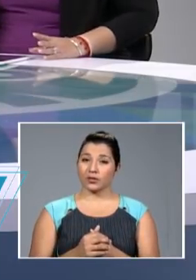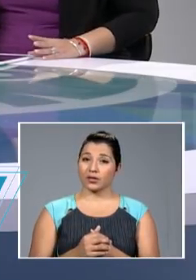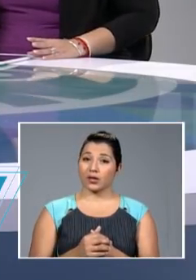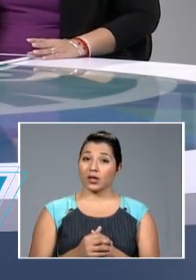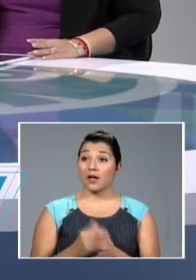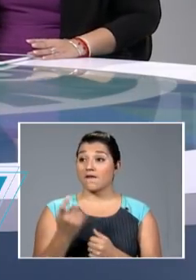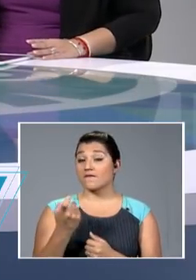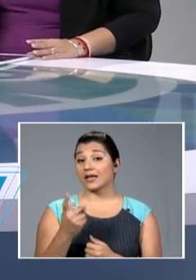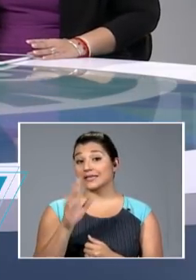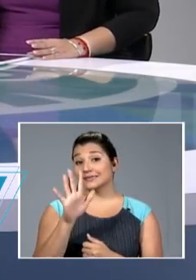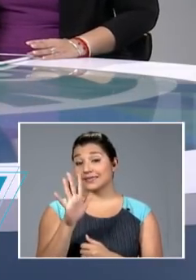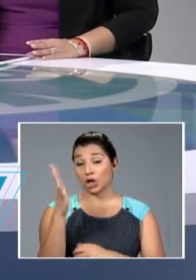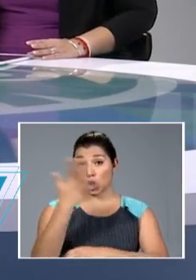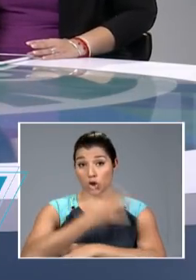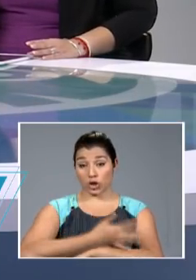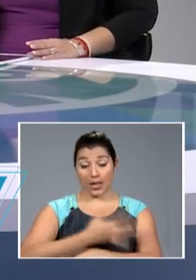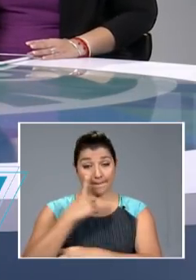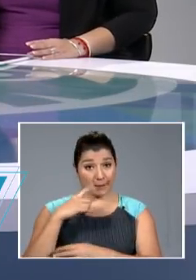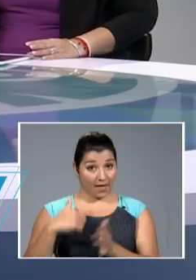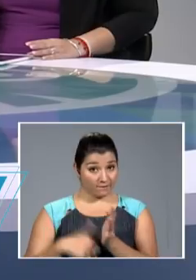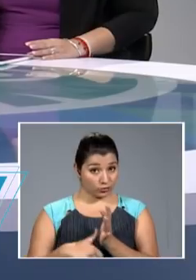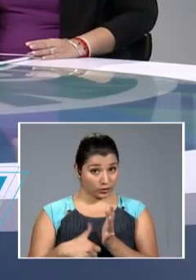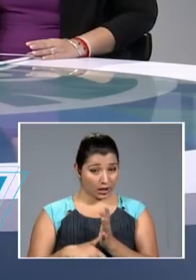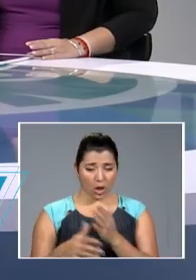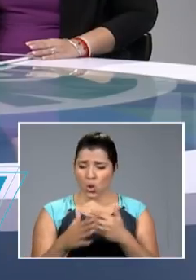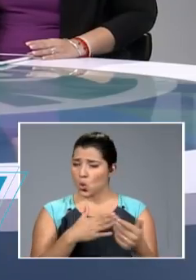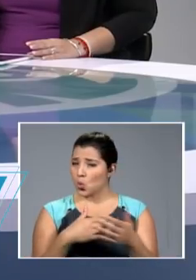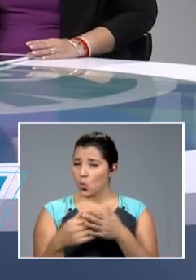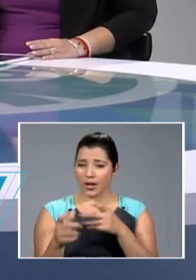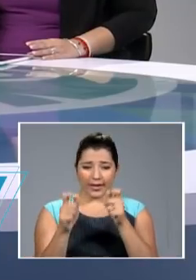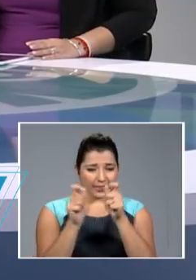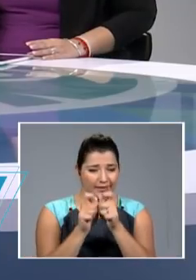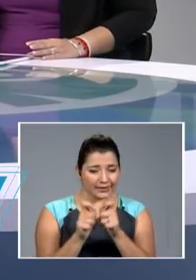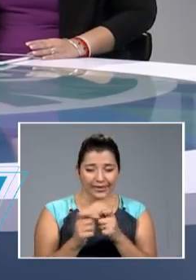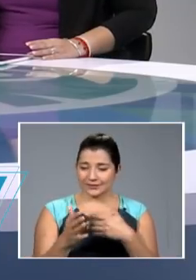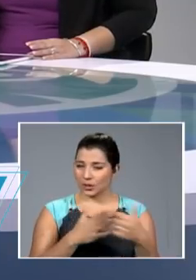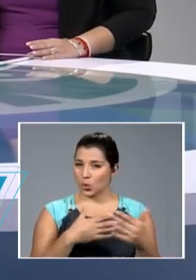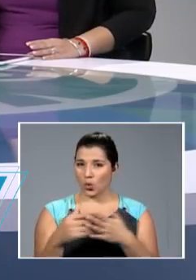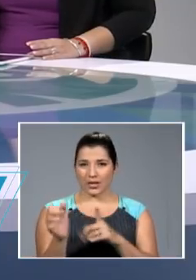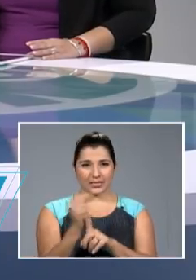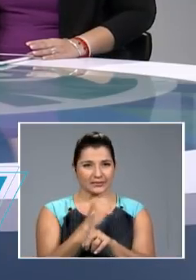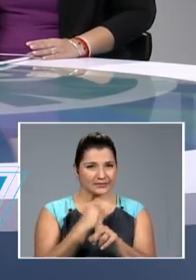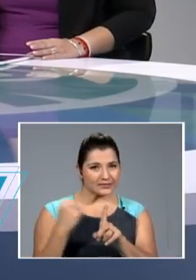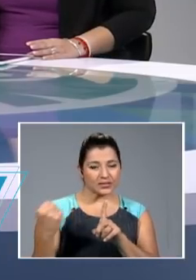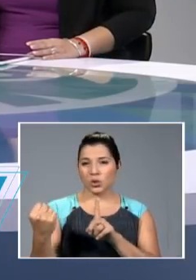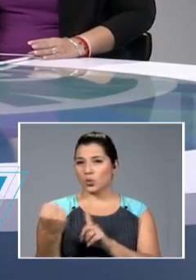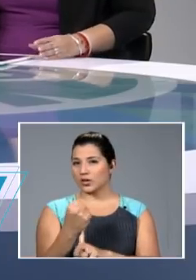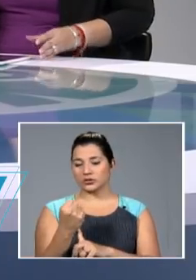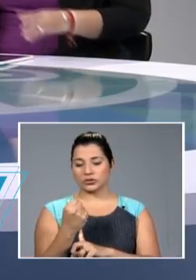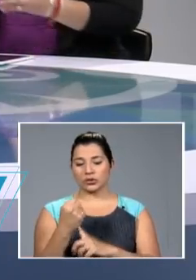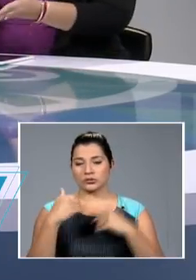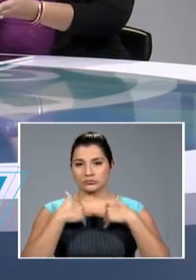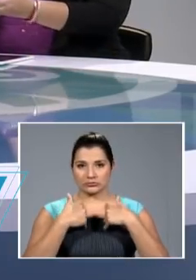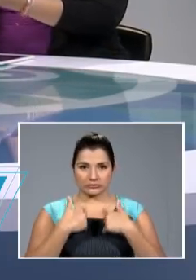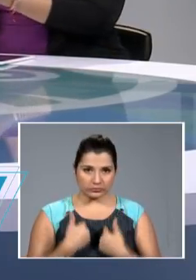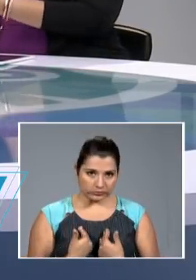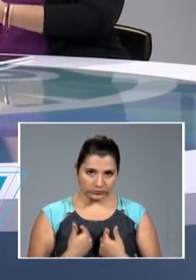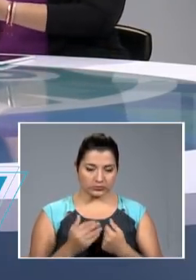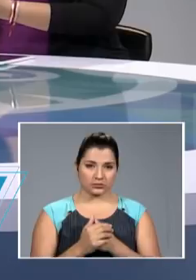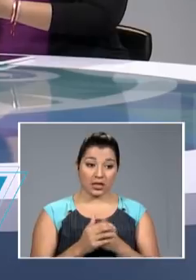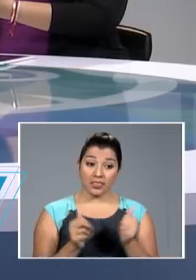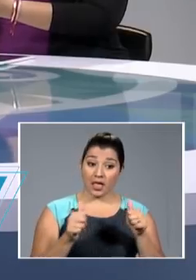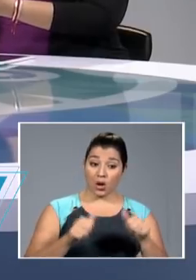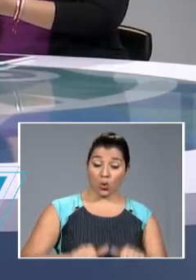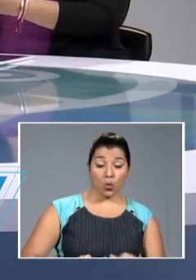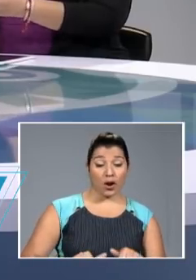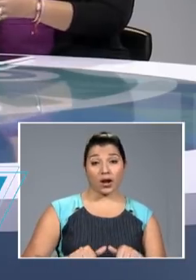a 5 días de las elecciones. Cualquier mínimo detalle, cualquier situación se vuelve pesada o a favor o en contra de uno de